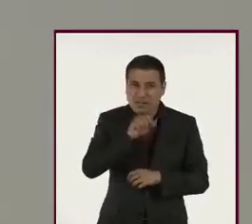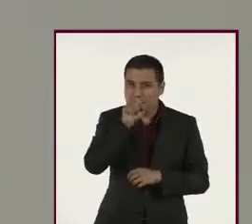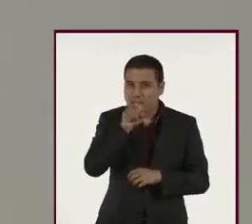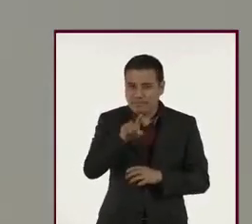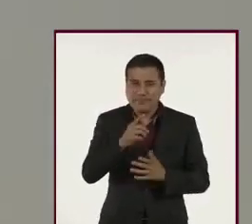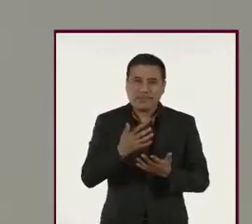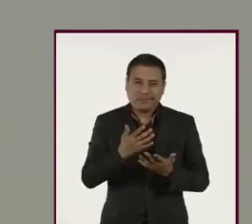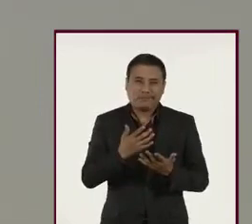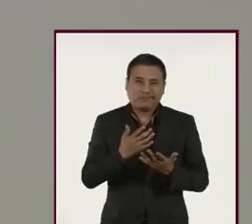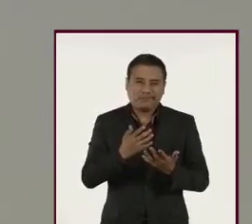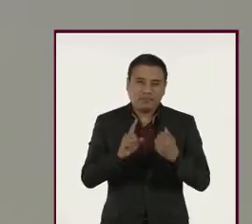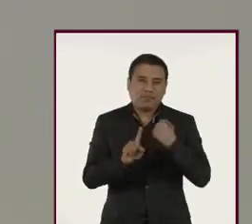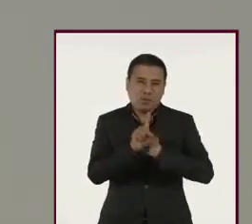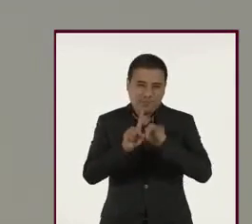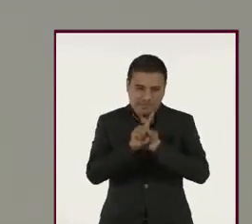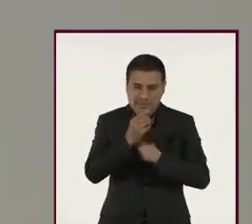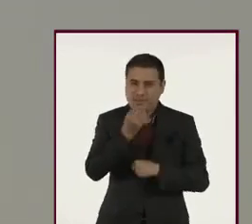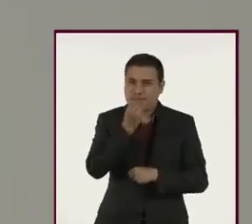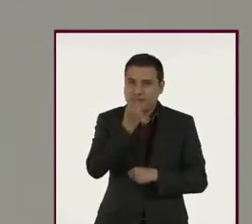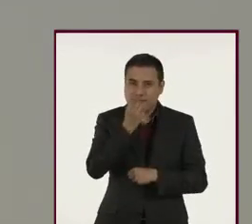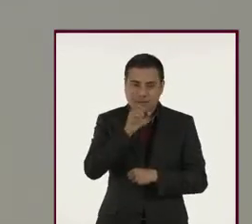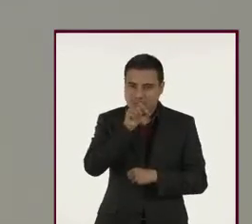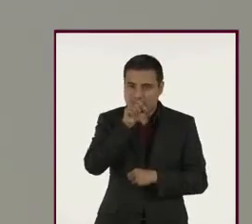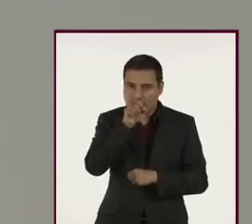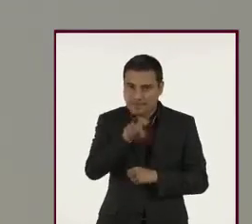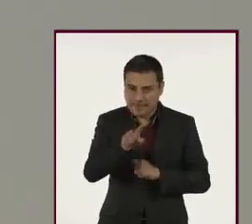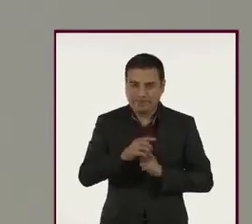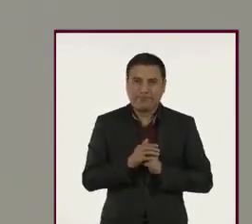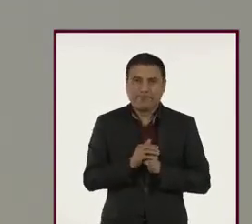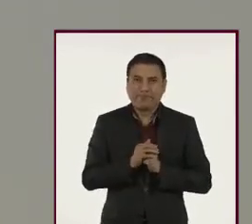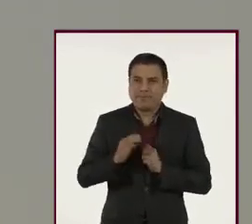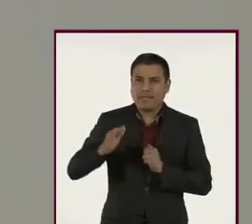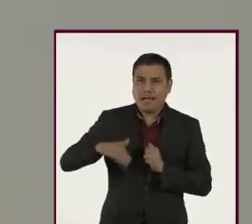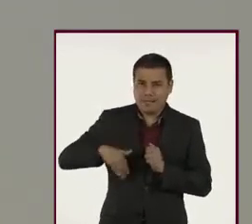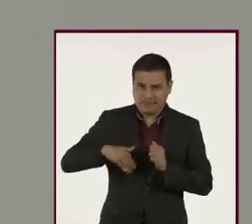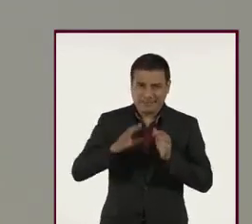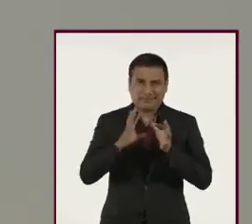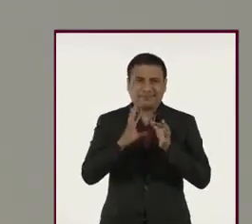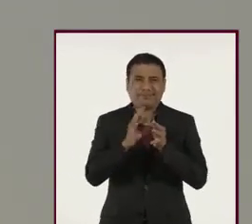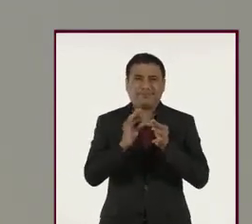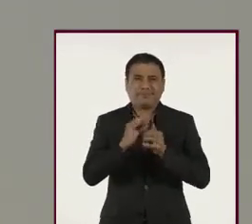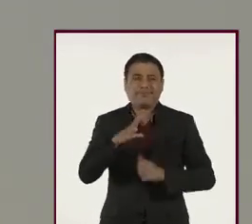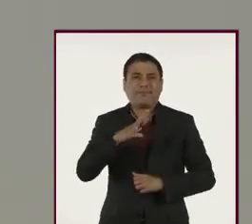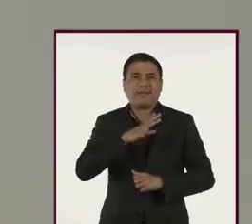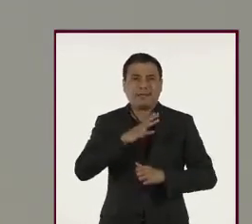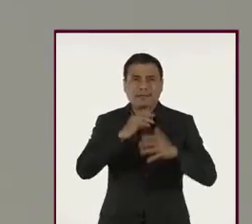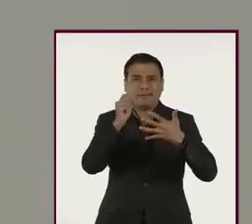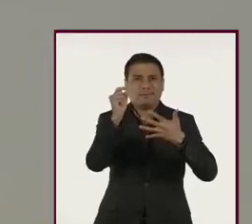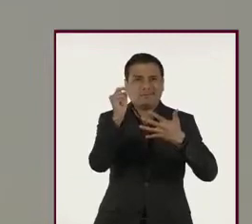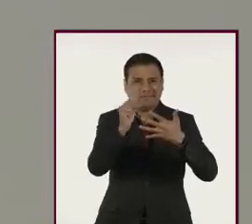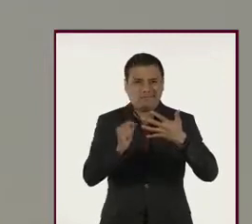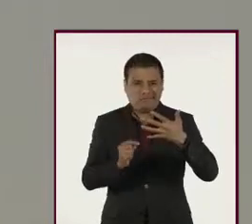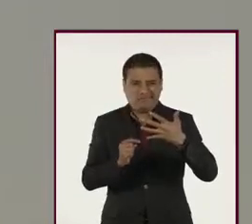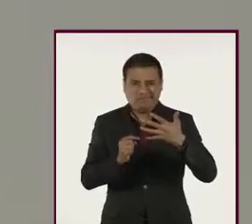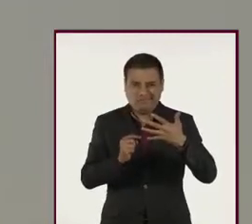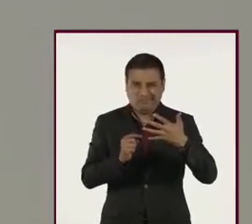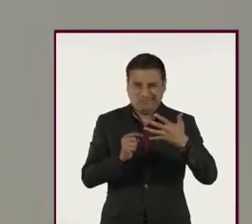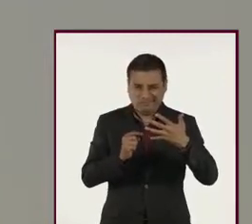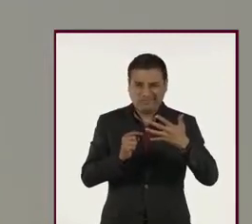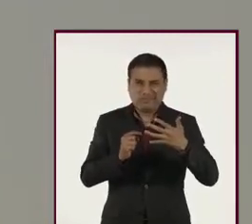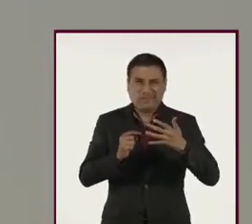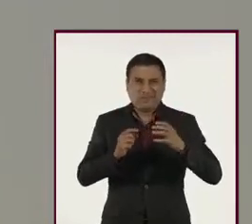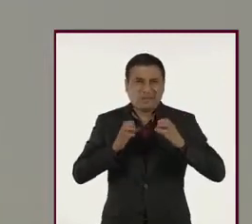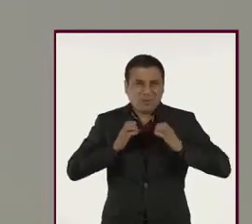ingesta de los alimentos. Y bueno, hablábamos de los factores etiológicos y de las características de cada uno de estos padecimientos, pero